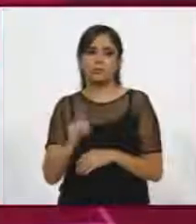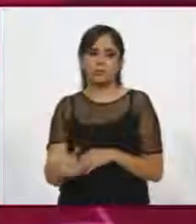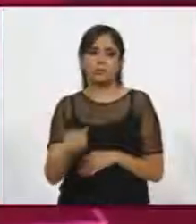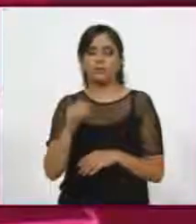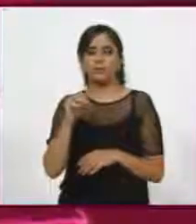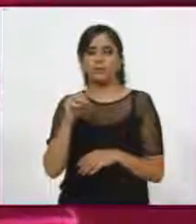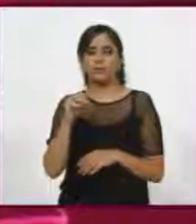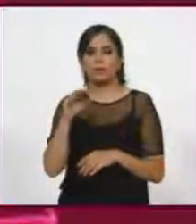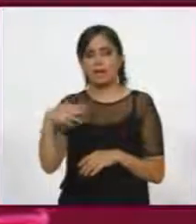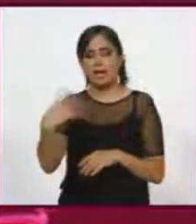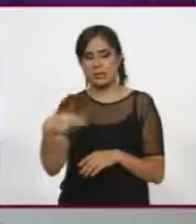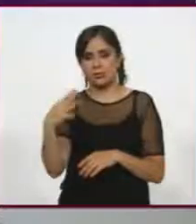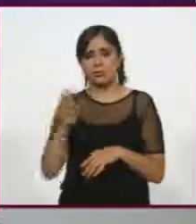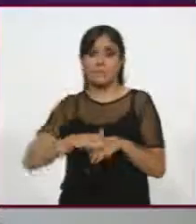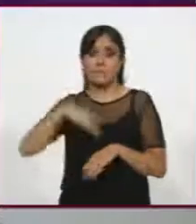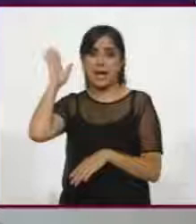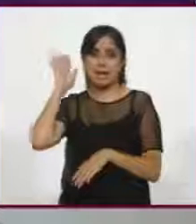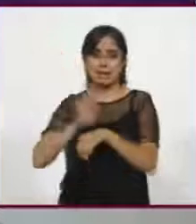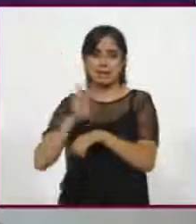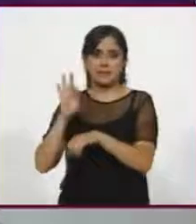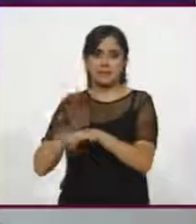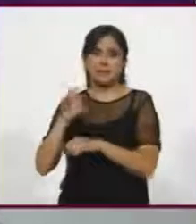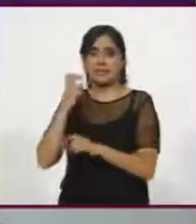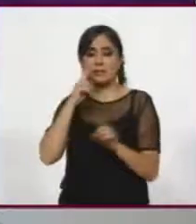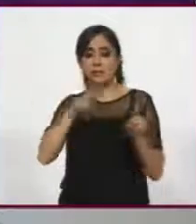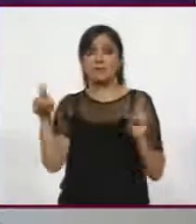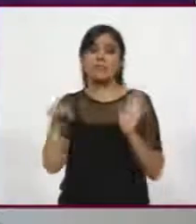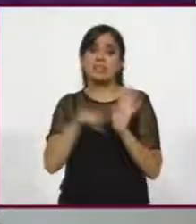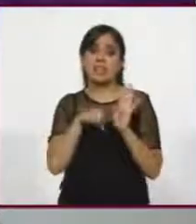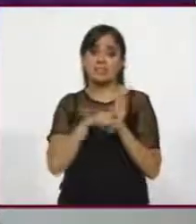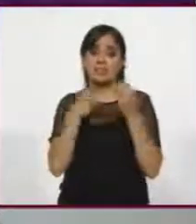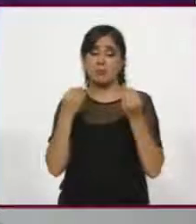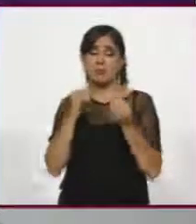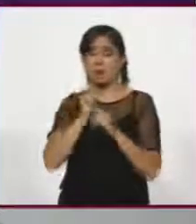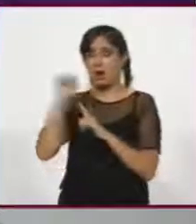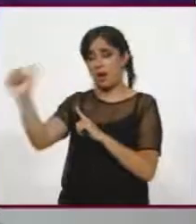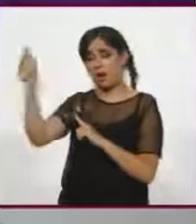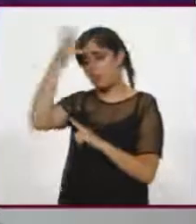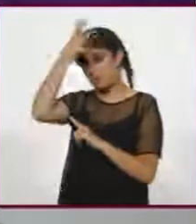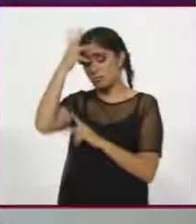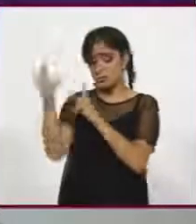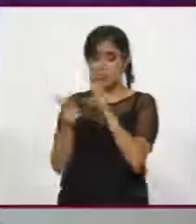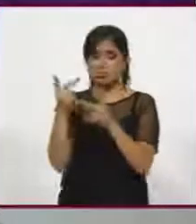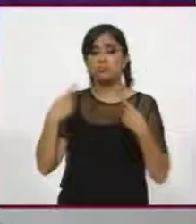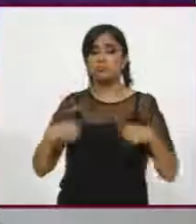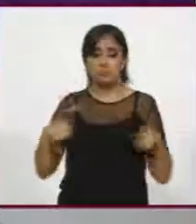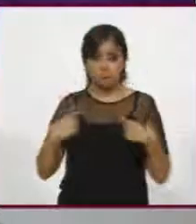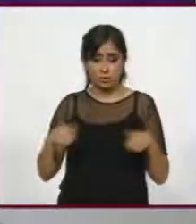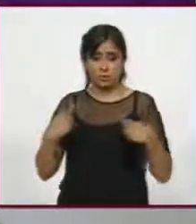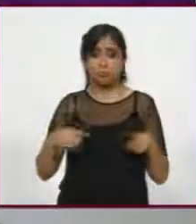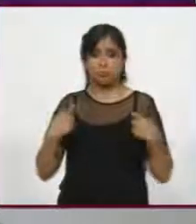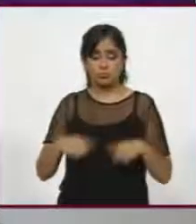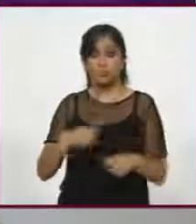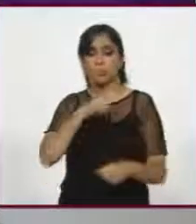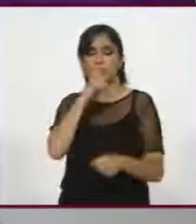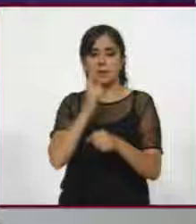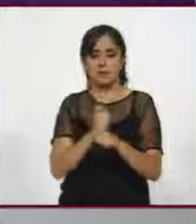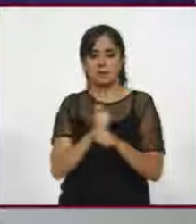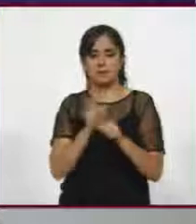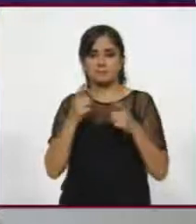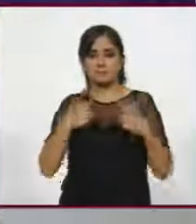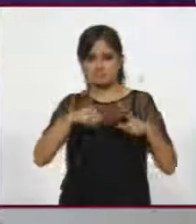más 14%. En resumen, una visión negativa. ¿Qué ha pasado en el tiempo? Primer gráfico